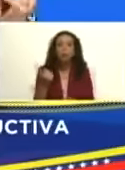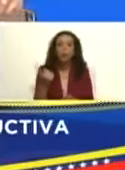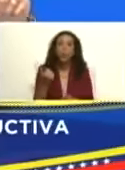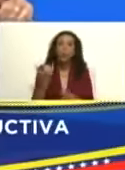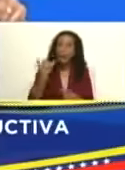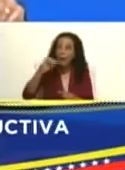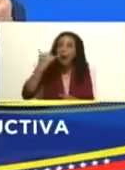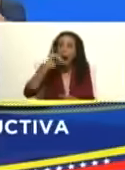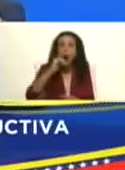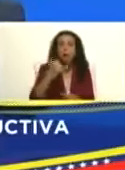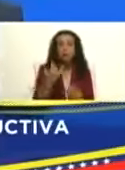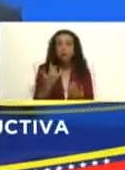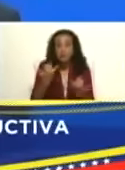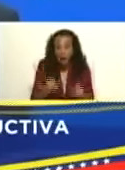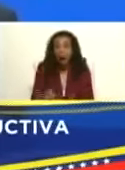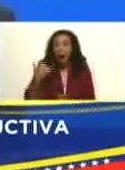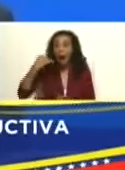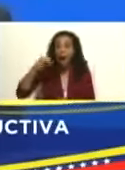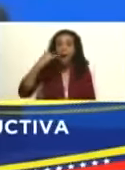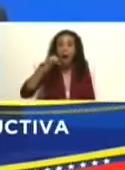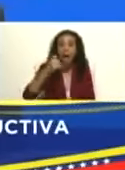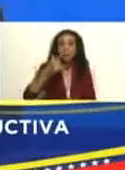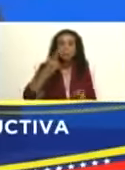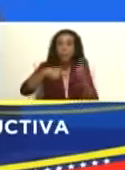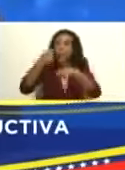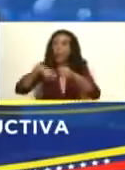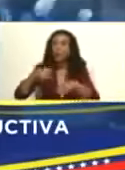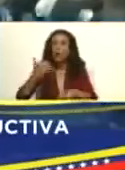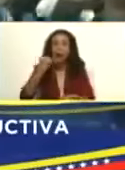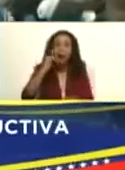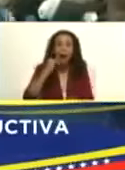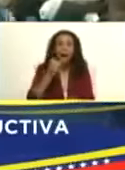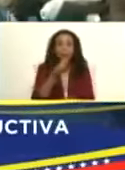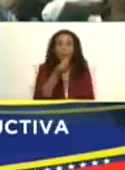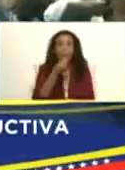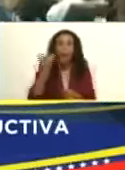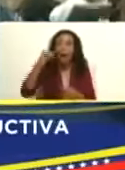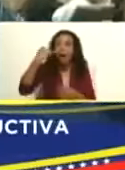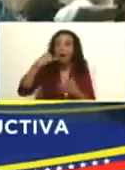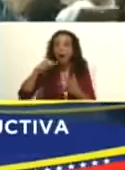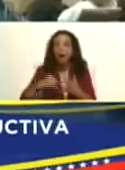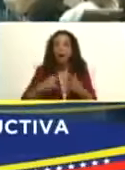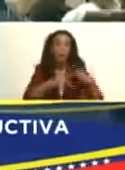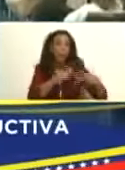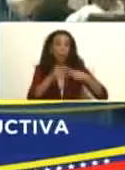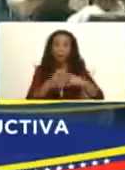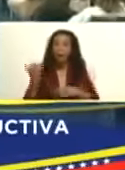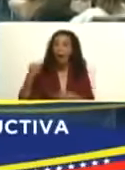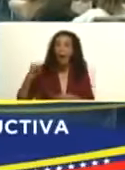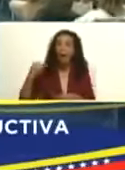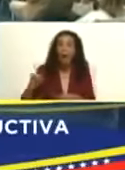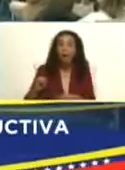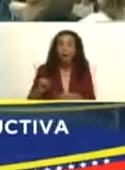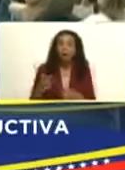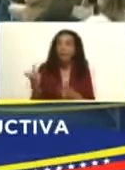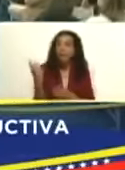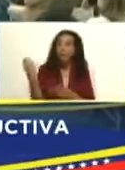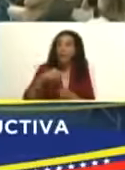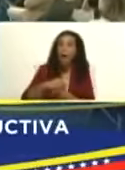Entre todos, a pulso, trabajando, produciendo y complementando lo que haya que